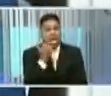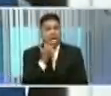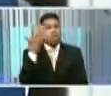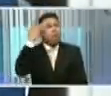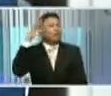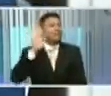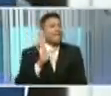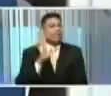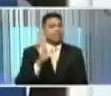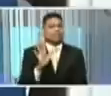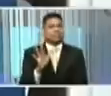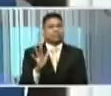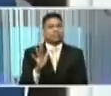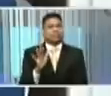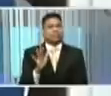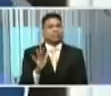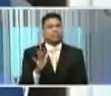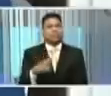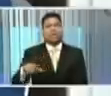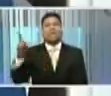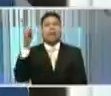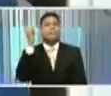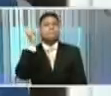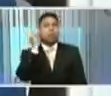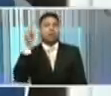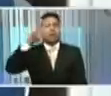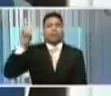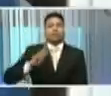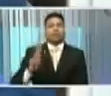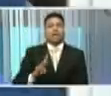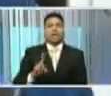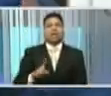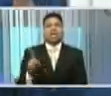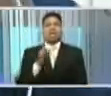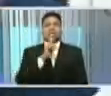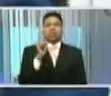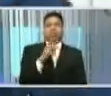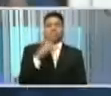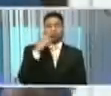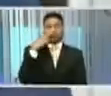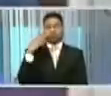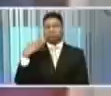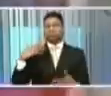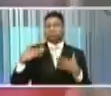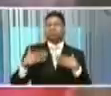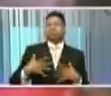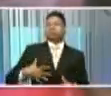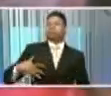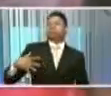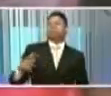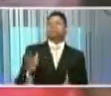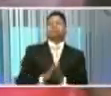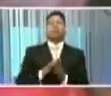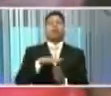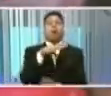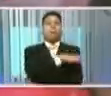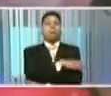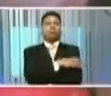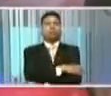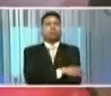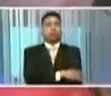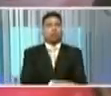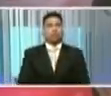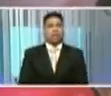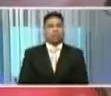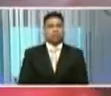mujeres venezolanas, que no son oligarcas, son lo que han dicho que son. ¡Qué